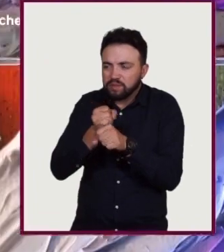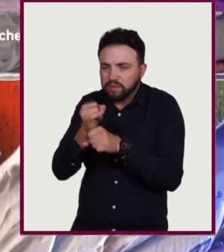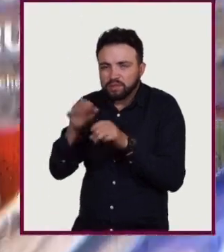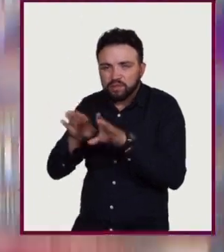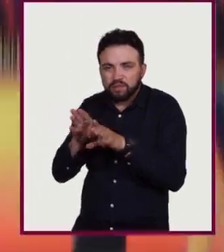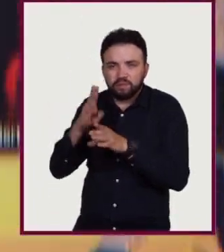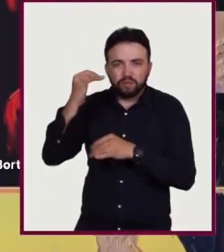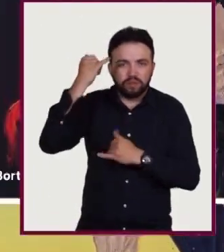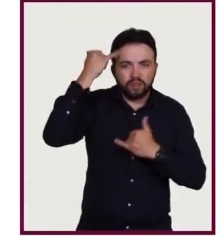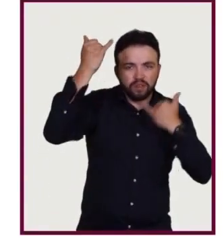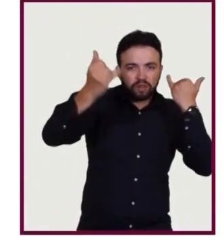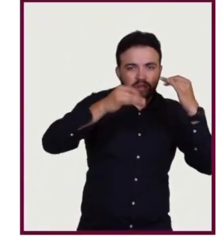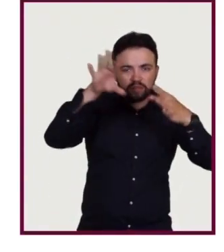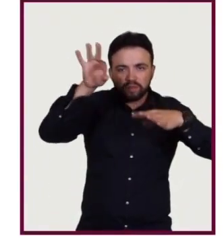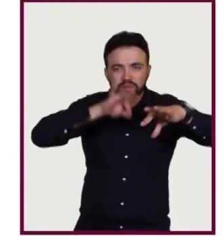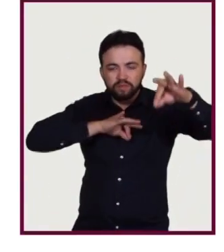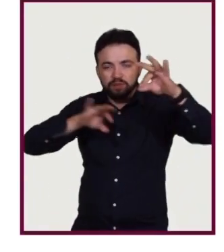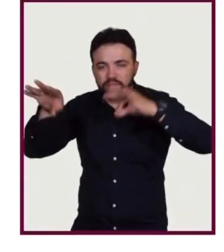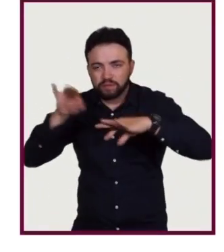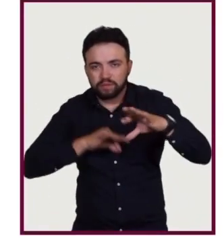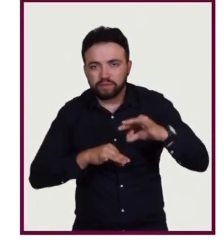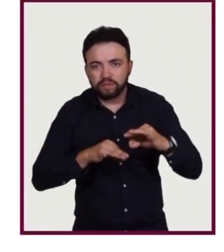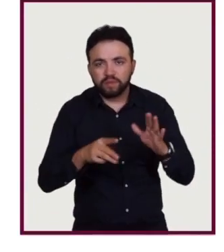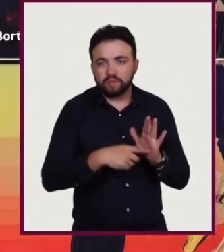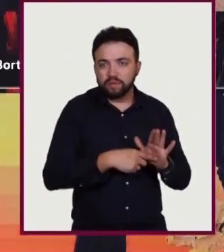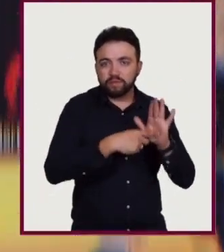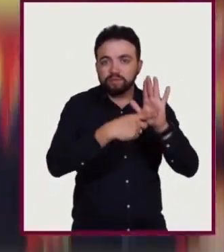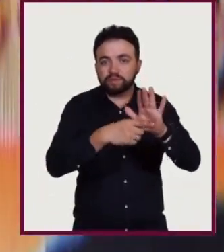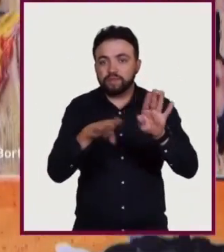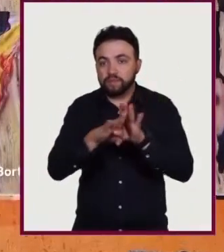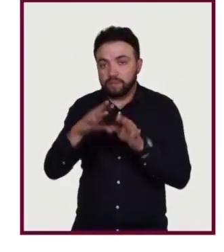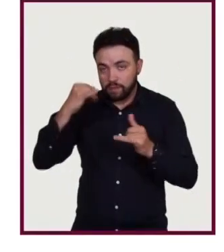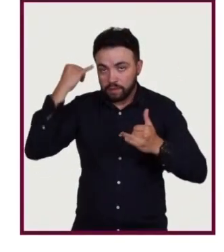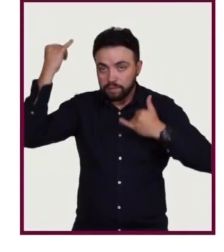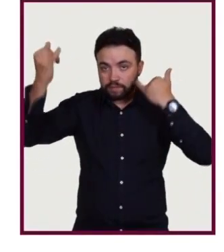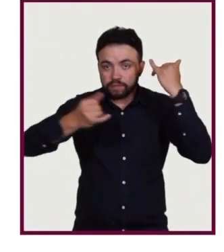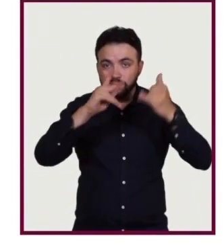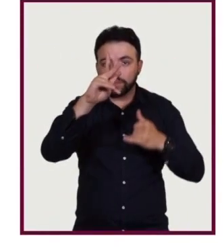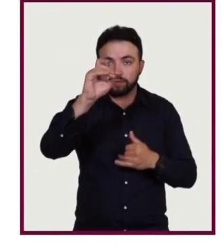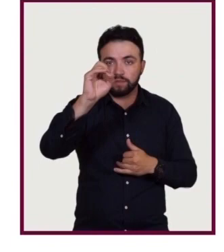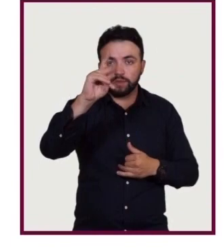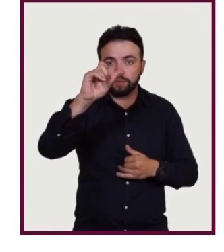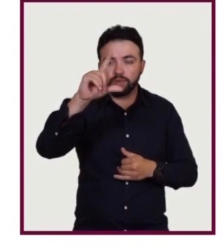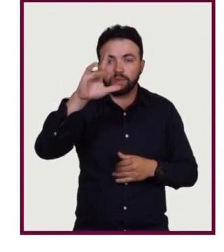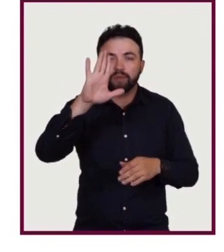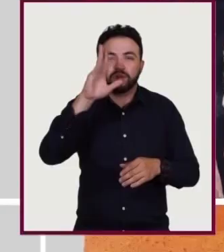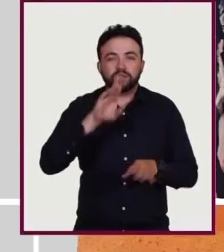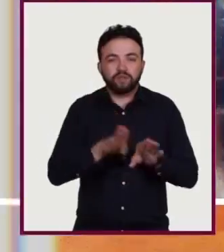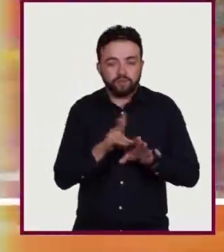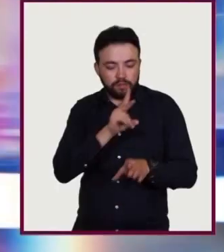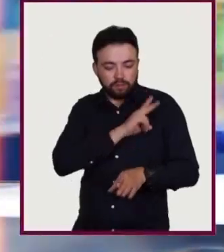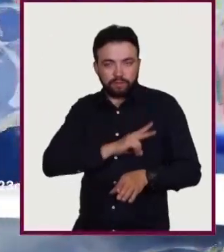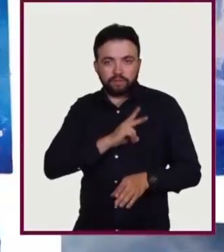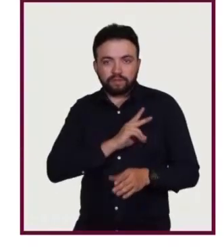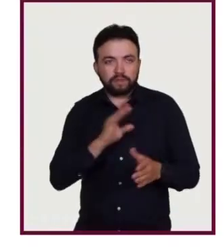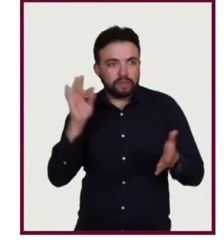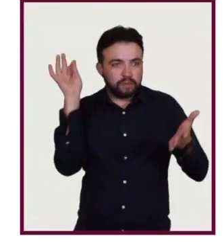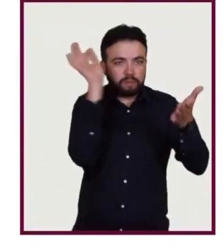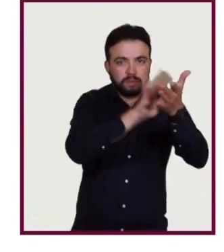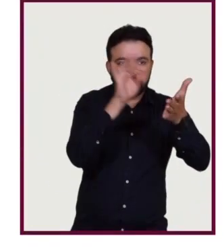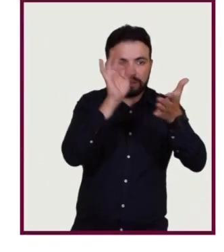Mental, es una selección de memes que representan ideas populares que se propagan como un virus buscando ocupar espacio en la mente de las